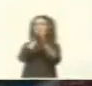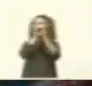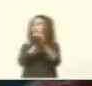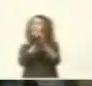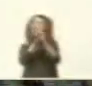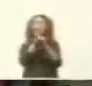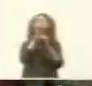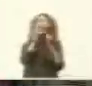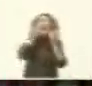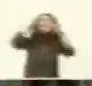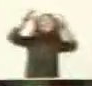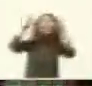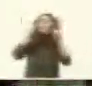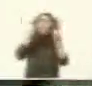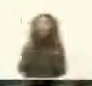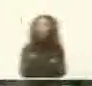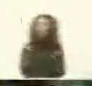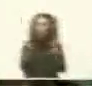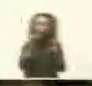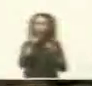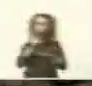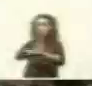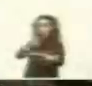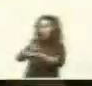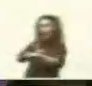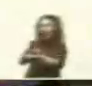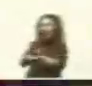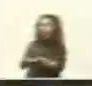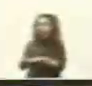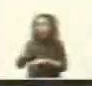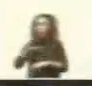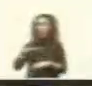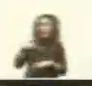Ahora no griten muy fuerte, Ado, porque el concejal quizás esté mosqueado.